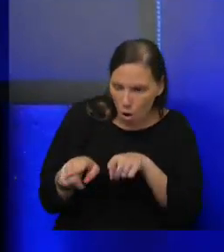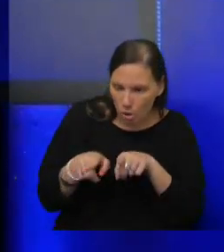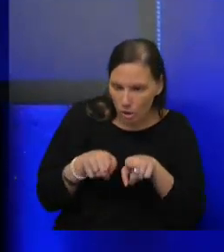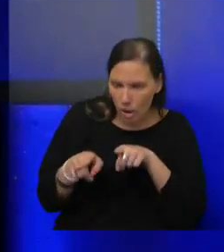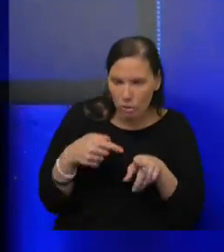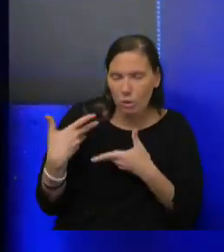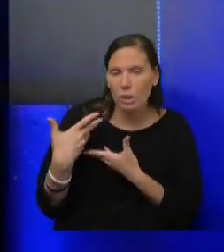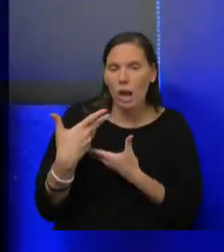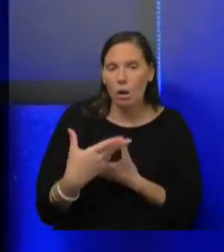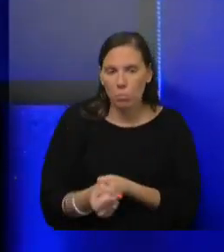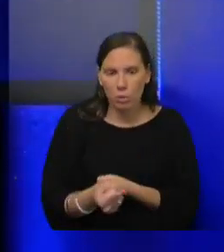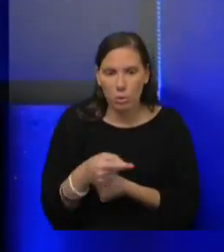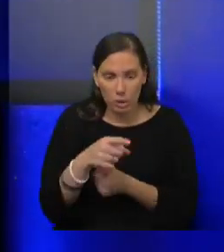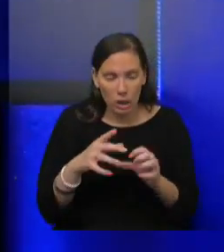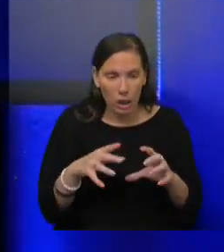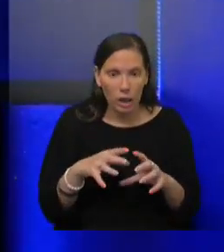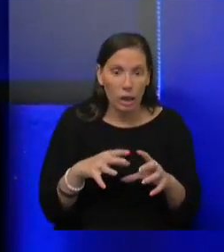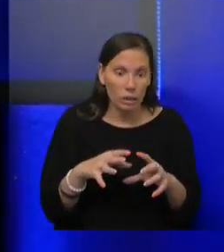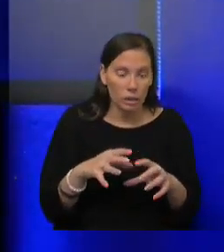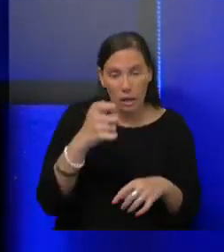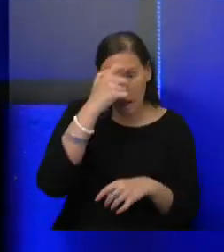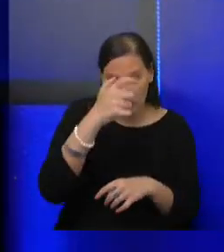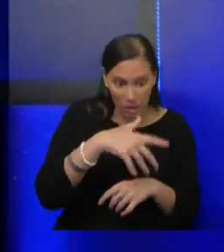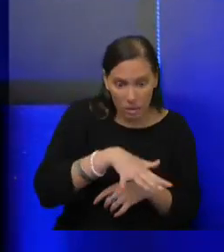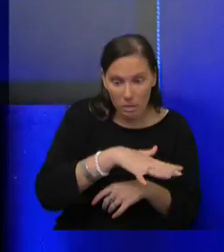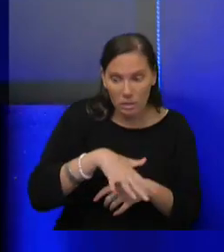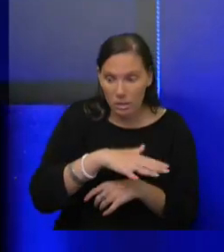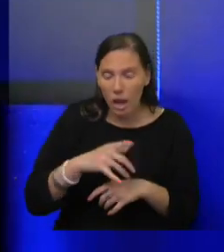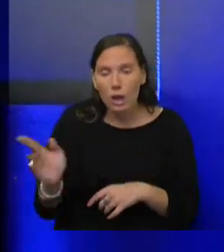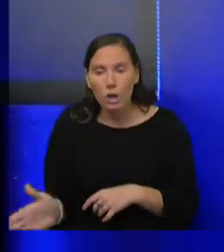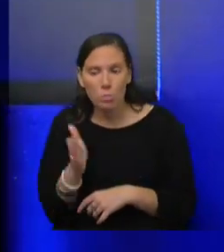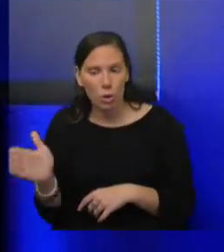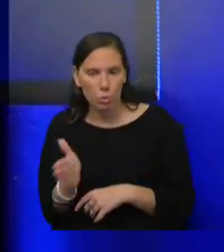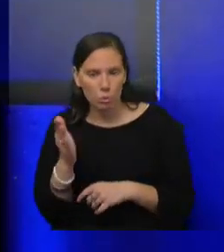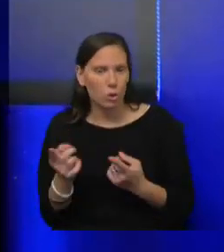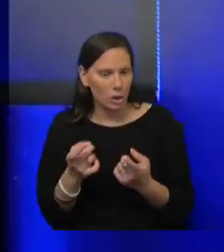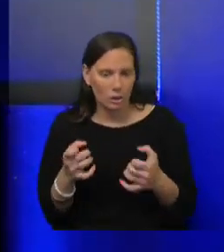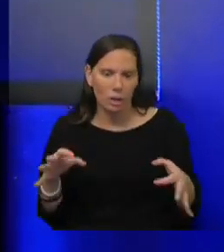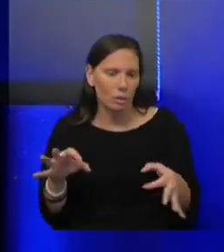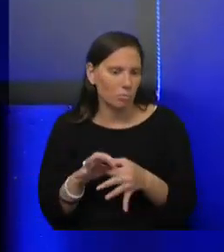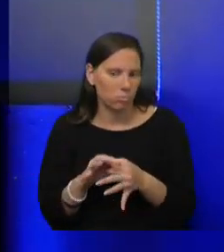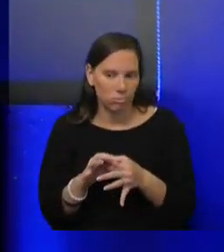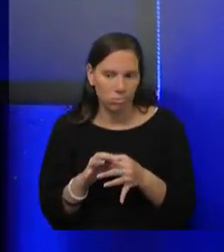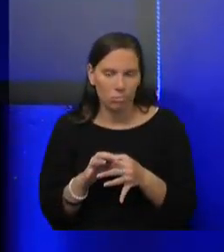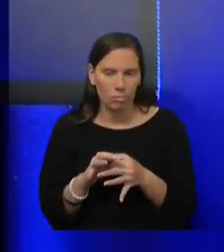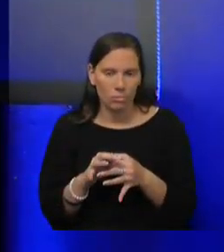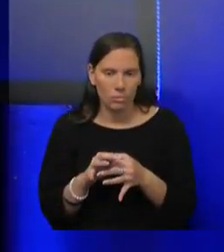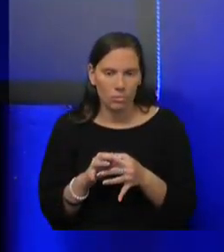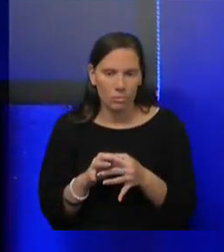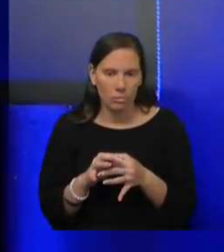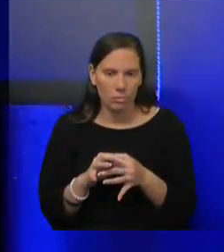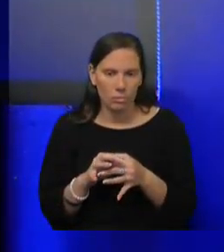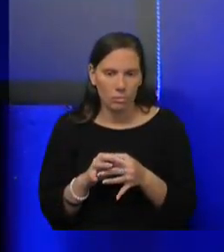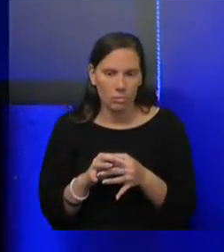cooperación entre ese mundo y el mundo productivo como tarea ineludible e inmediata por otro